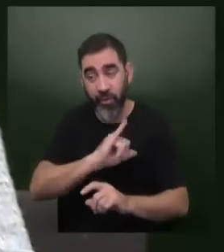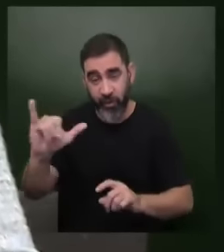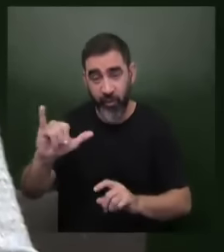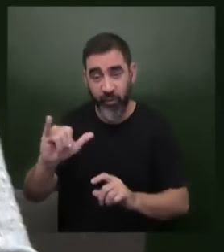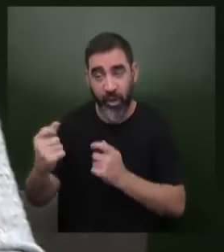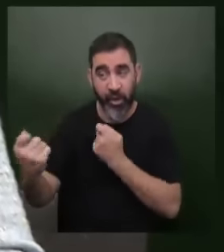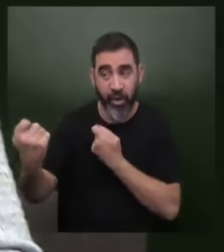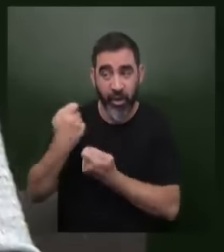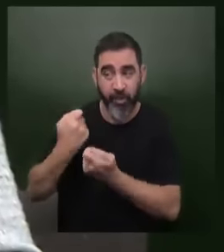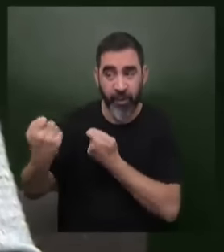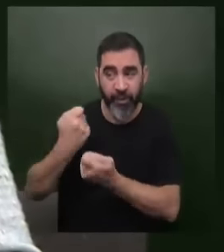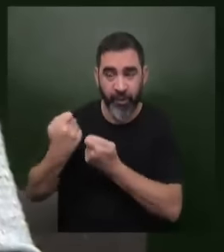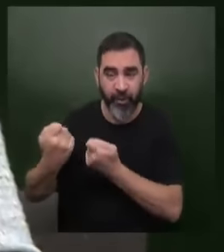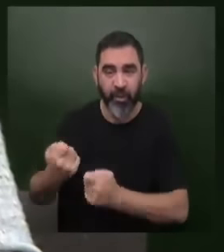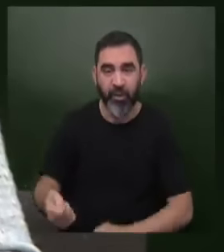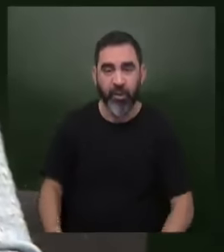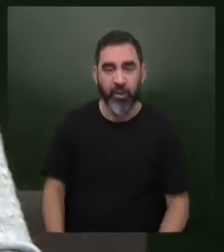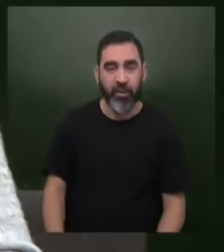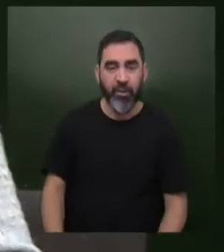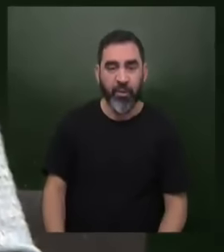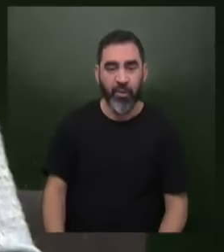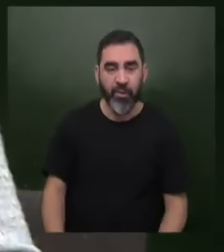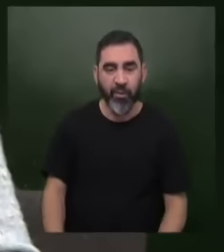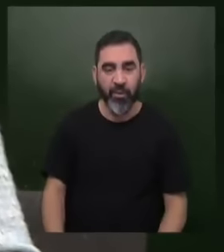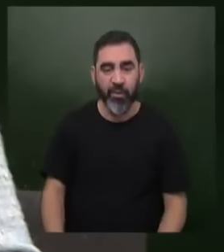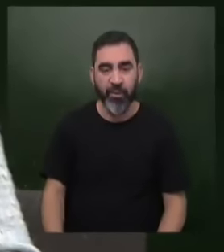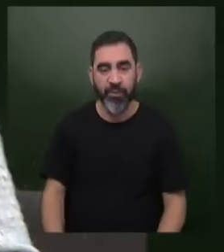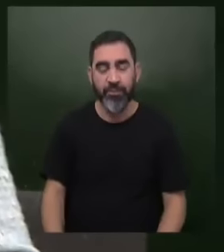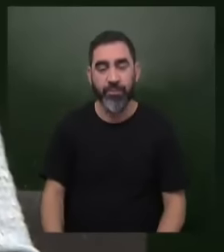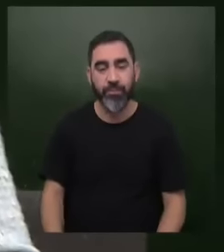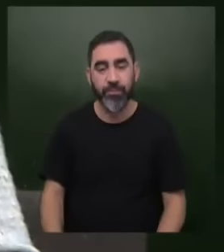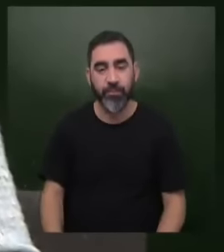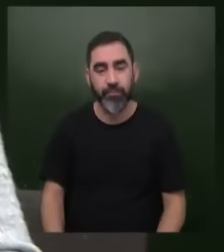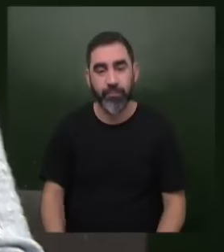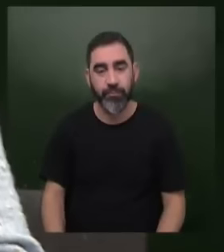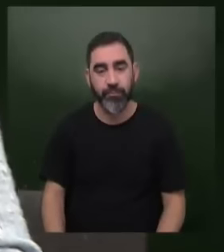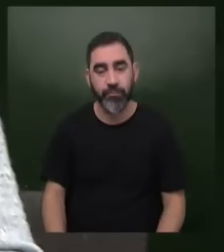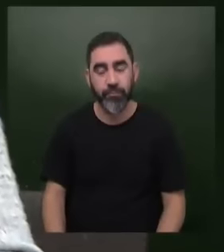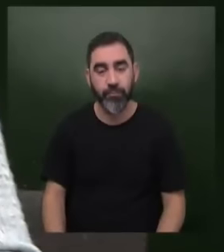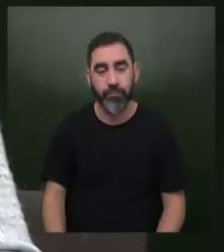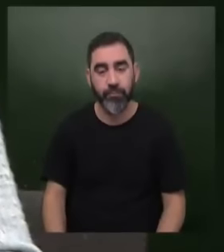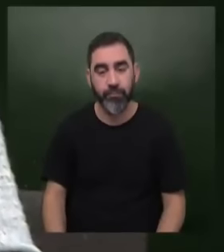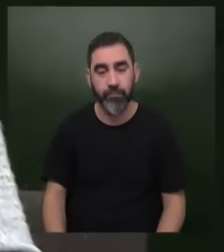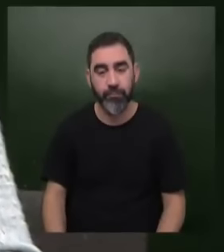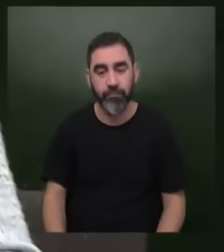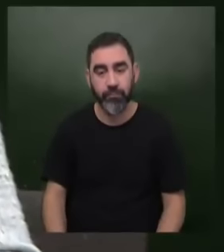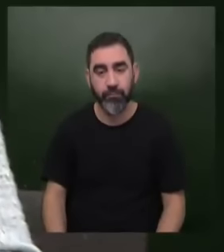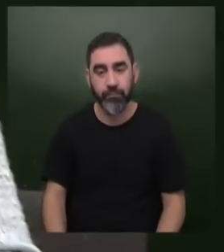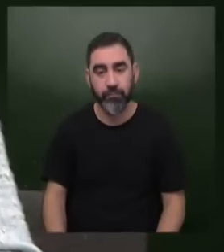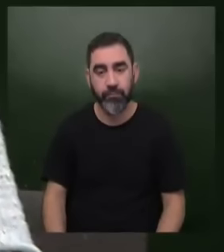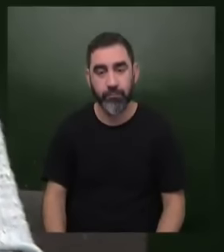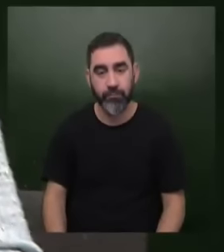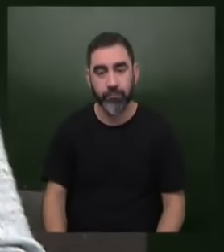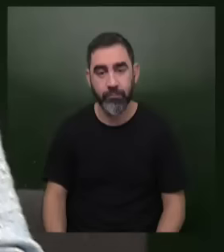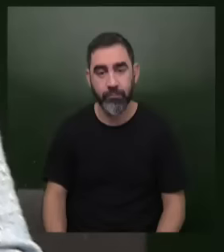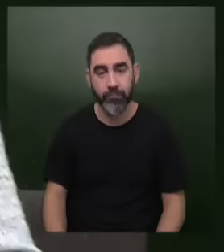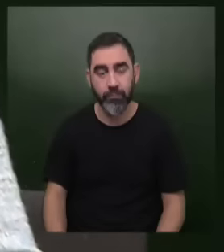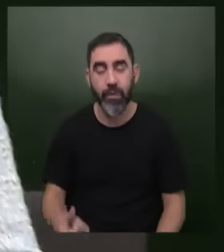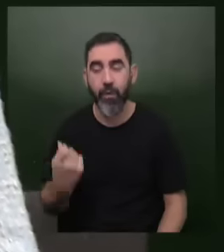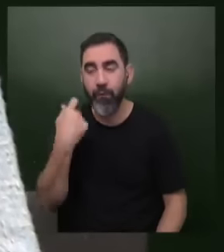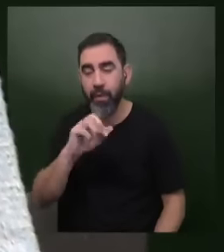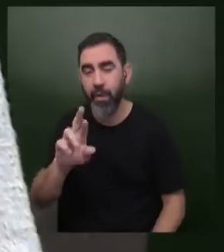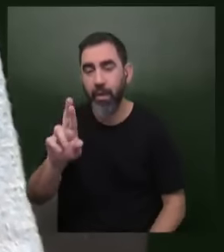la represión que no se llegan quizás a la justicia pero pero también esto Esta quizás falta de